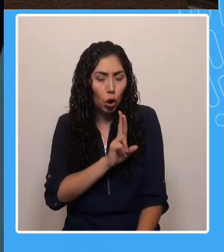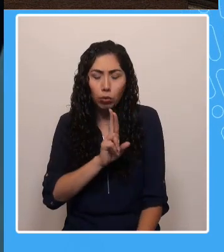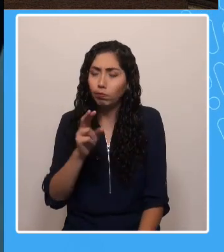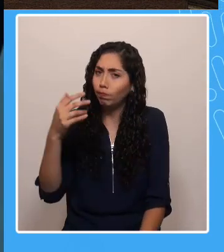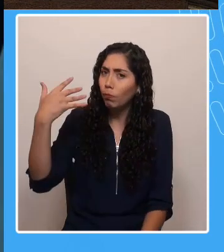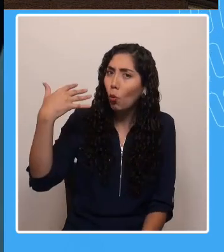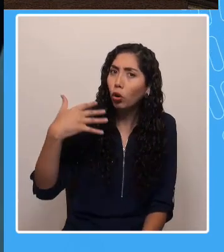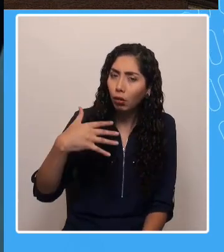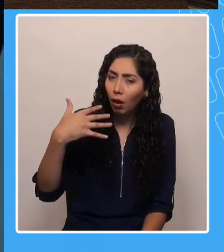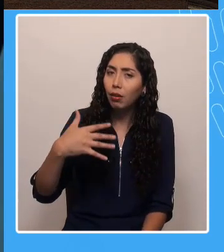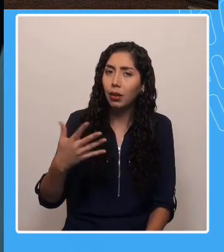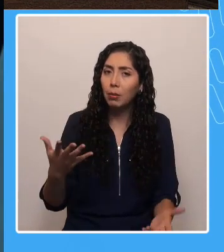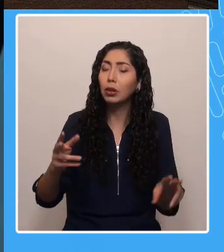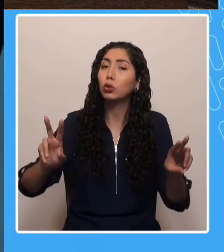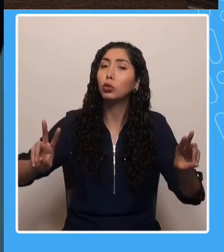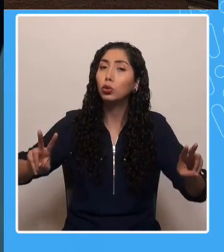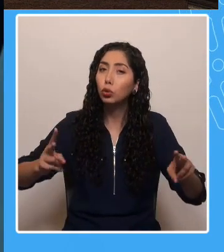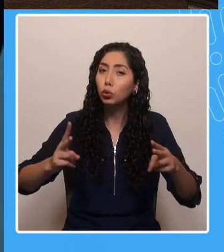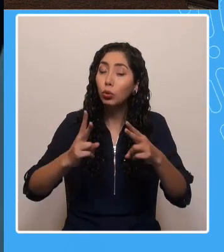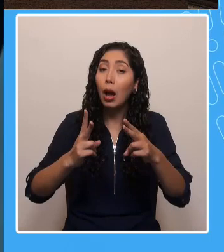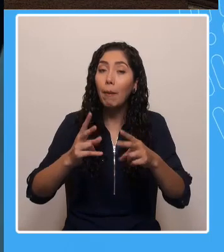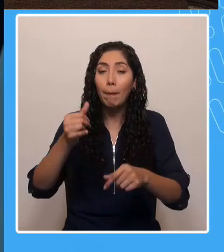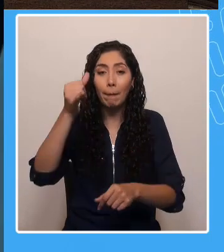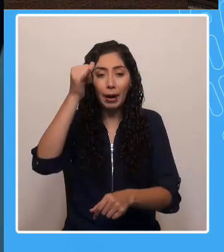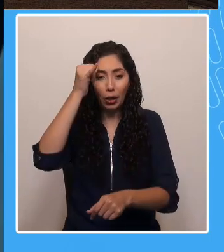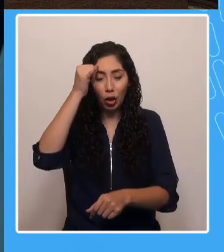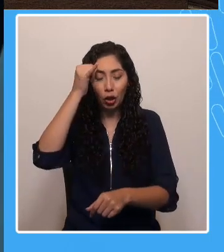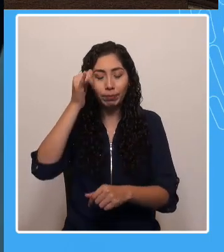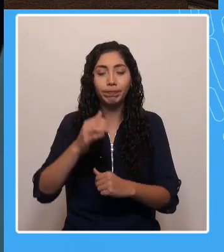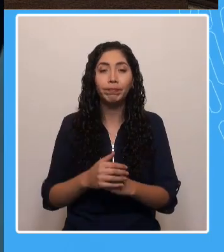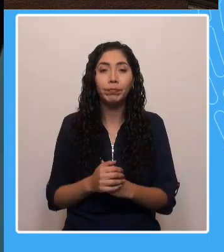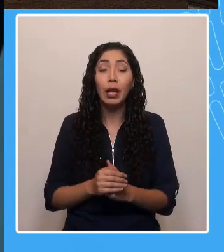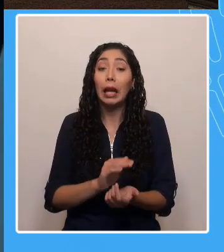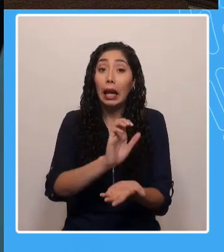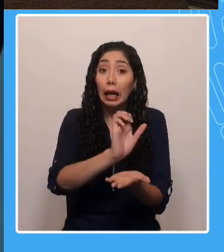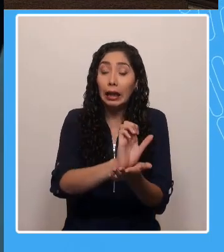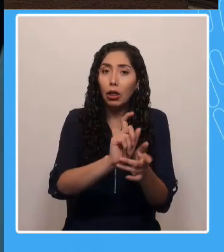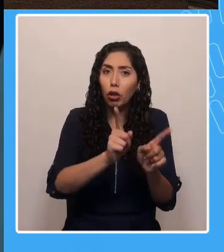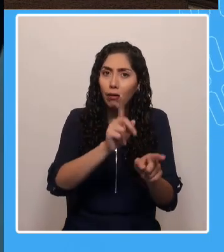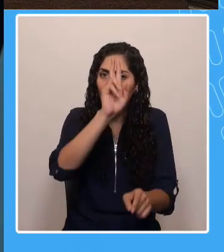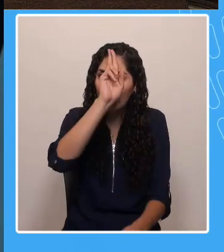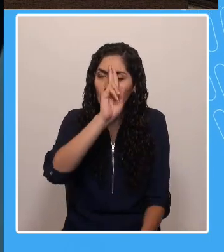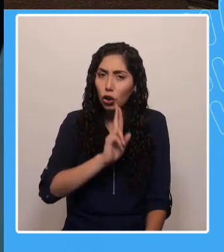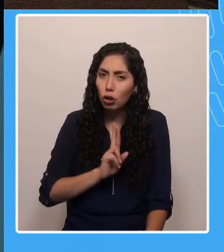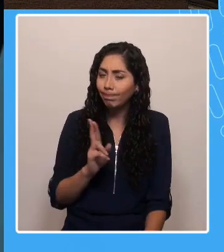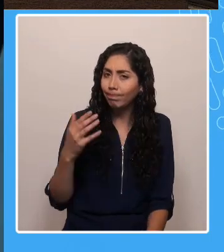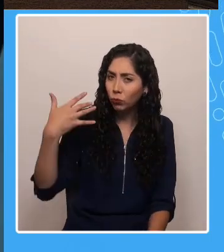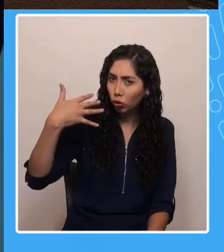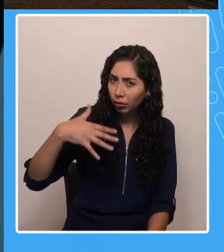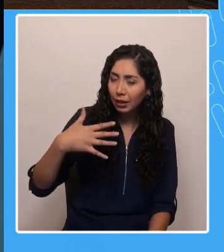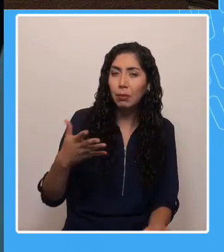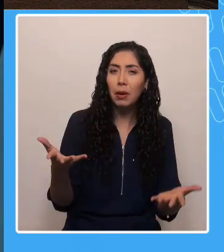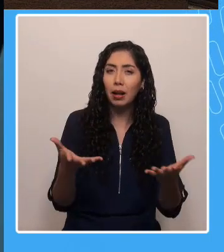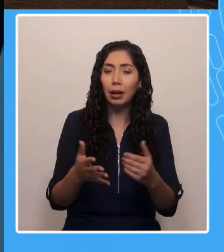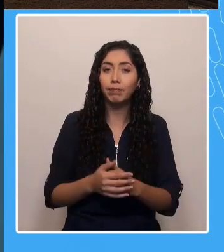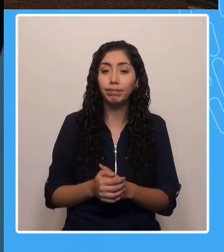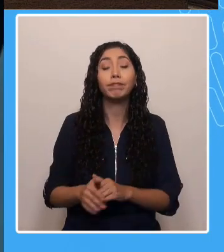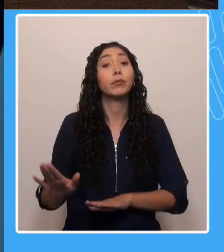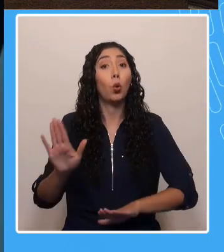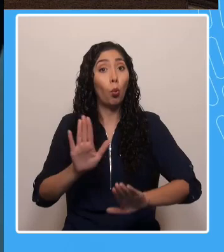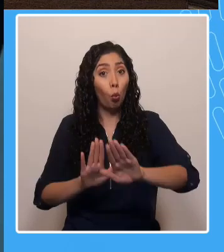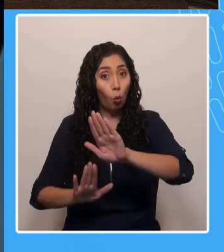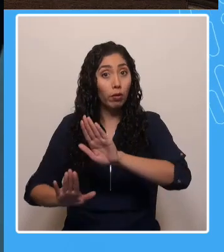para la construcción, de culturas de paz, donde el Estado debe jugar un rol fundamental para su preservación